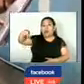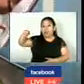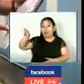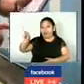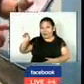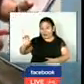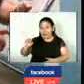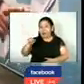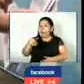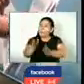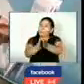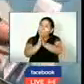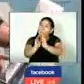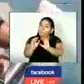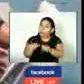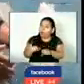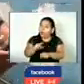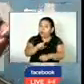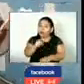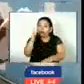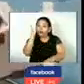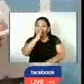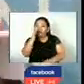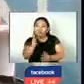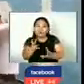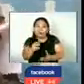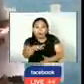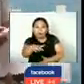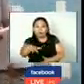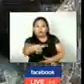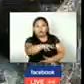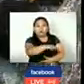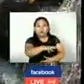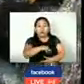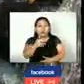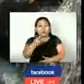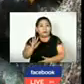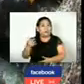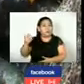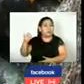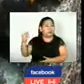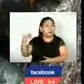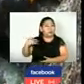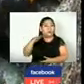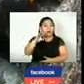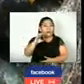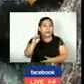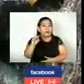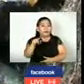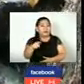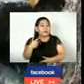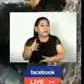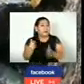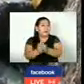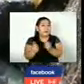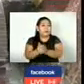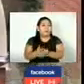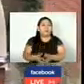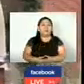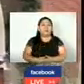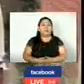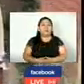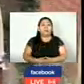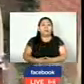solicitan el apoyo para no seguir contaminando el lago porque llevan más de 40 años con esta problemática